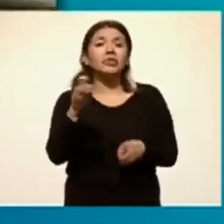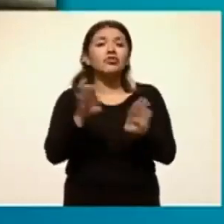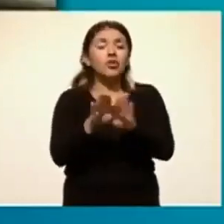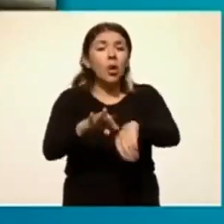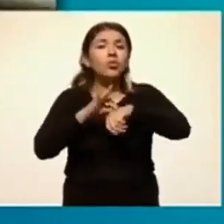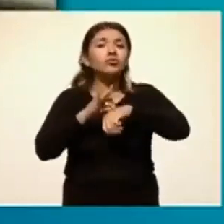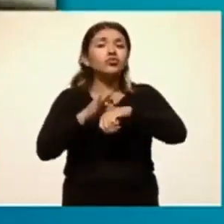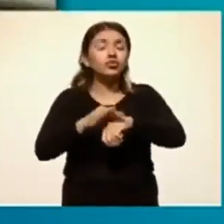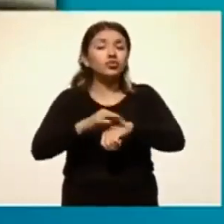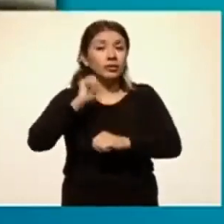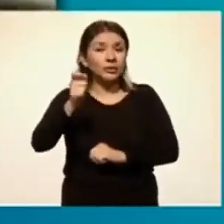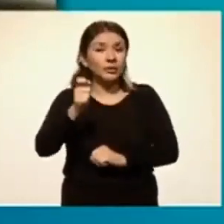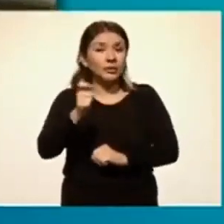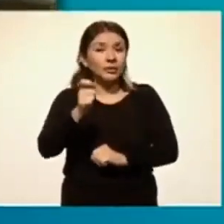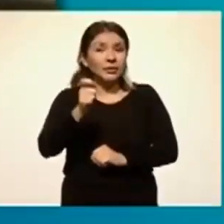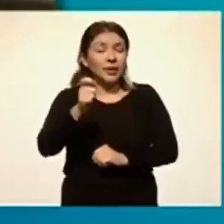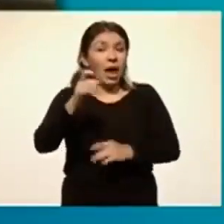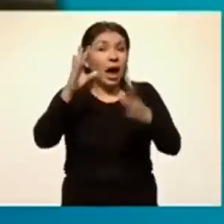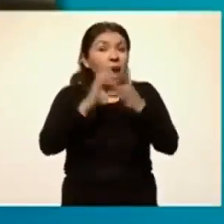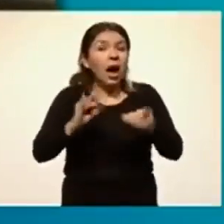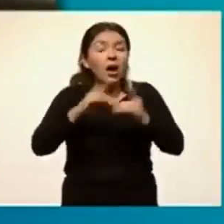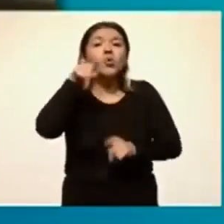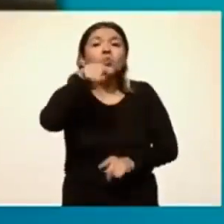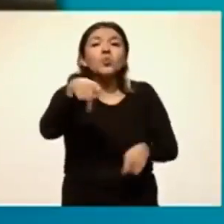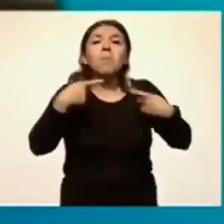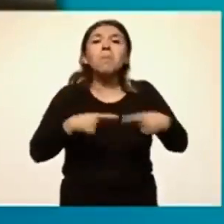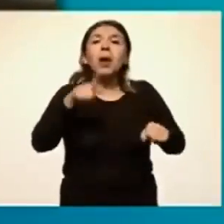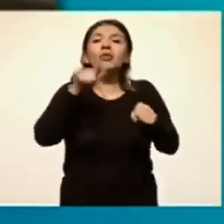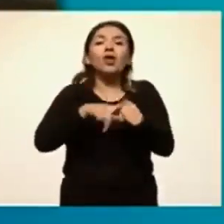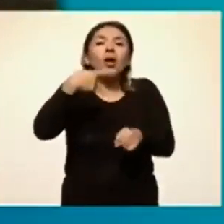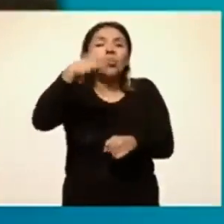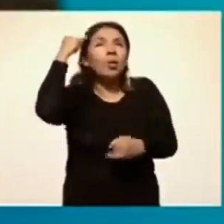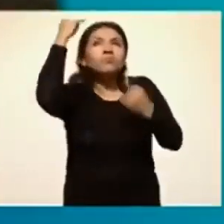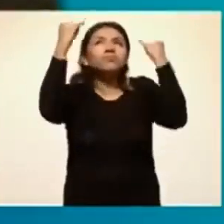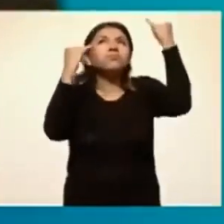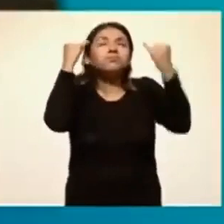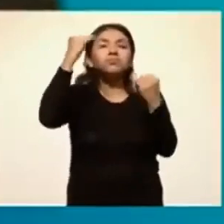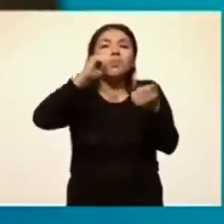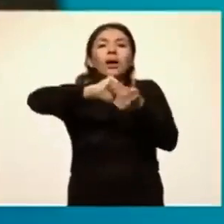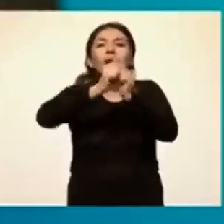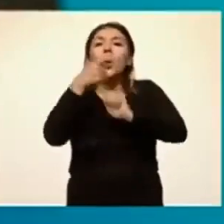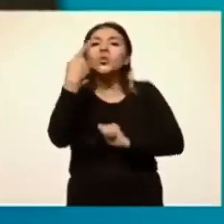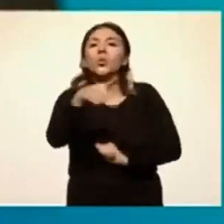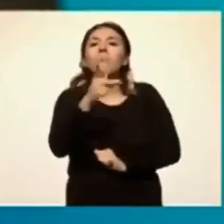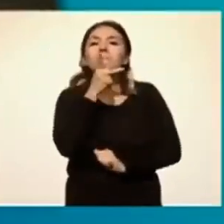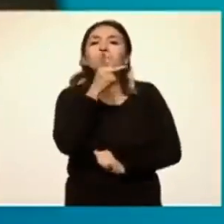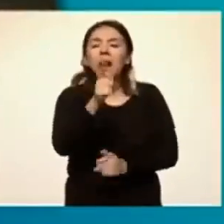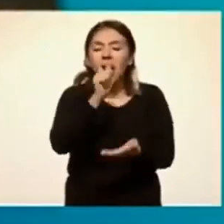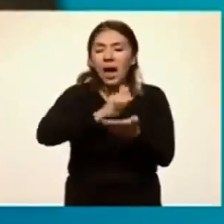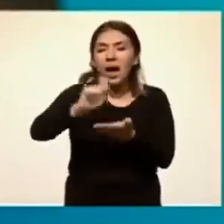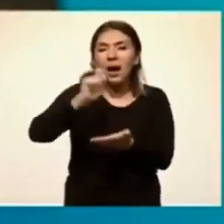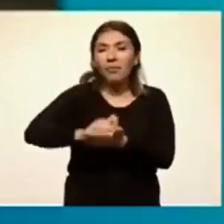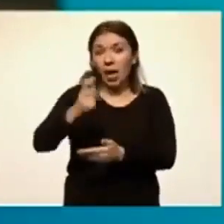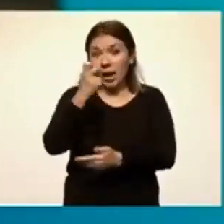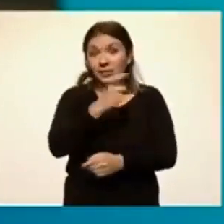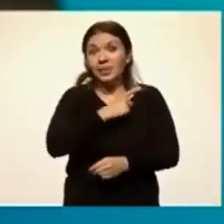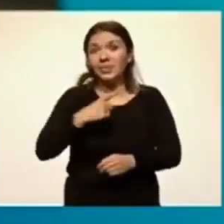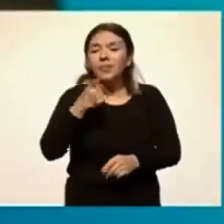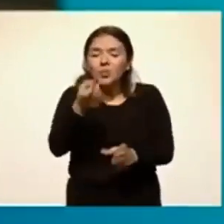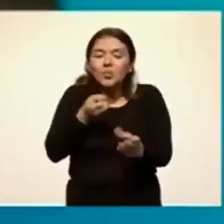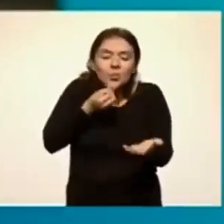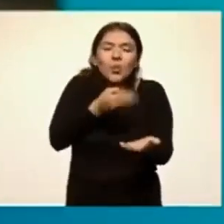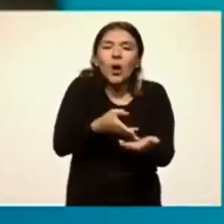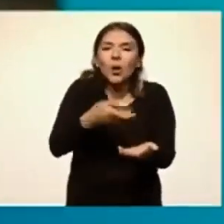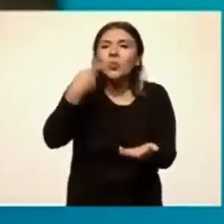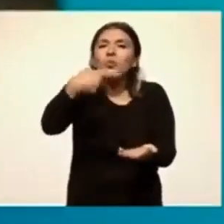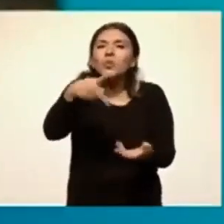cierto, está contado por ti, está traducido por tus palabras, y en ese sentido siempre tienes que agregarle un algo que